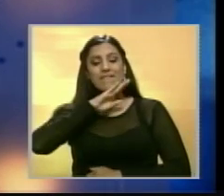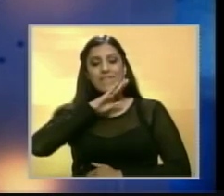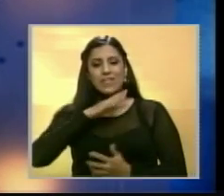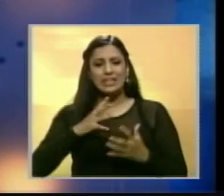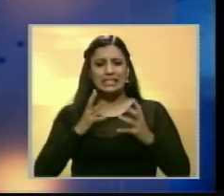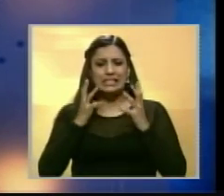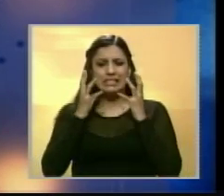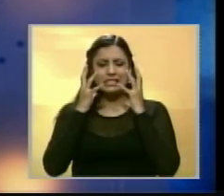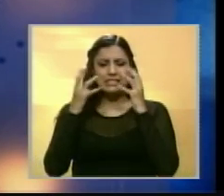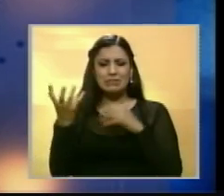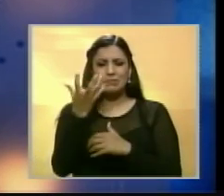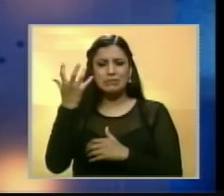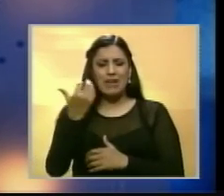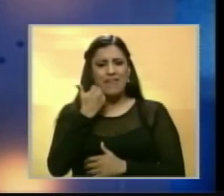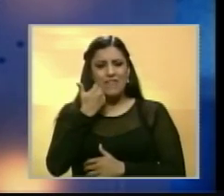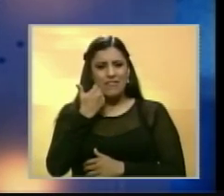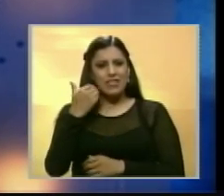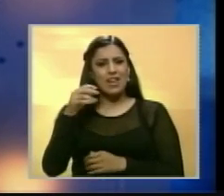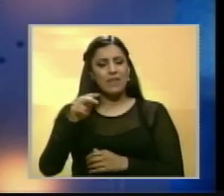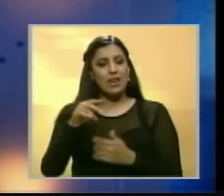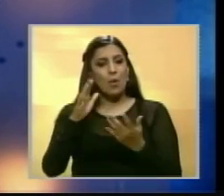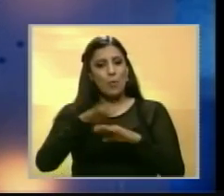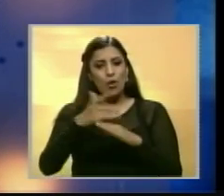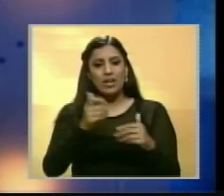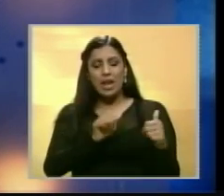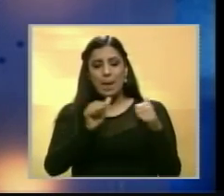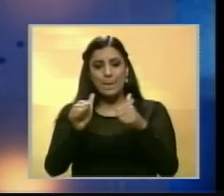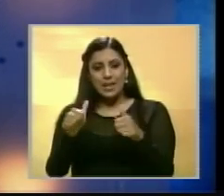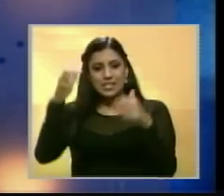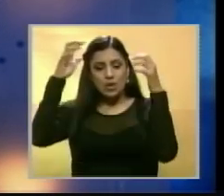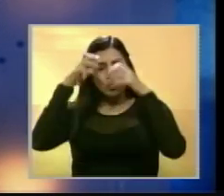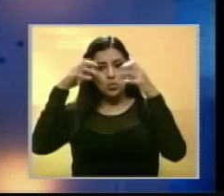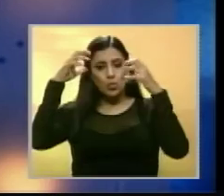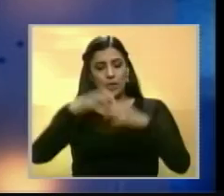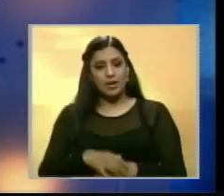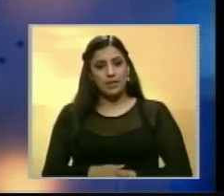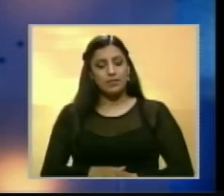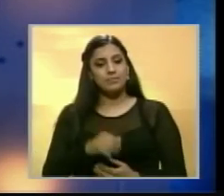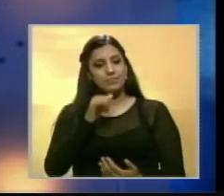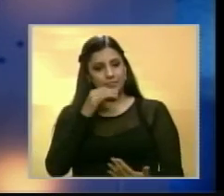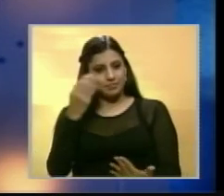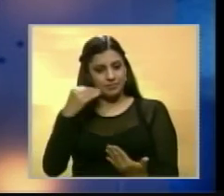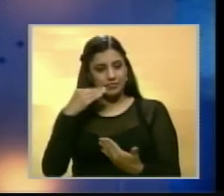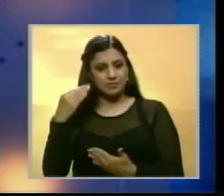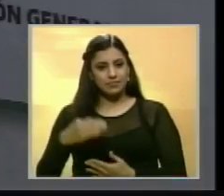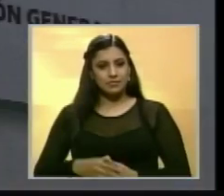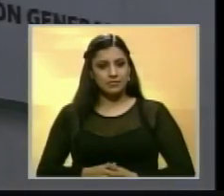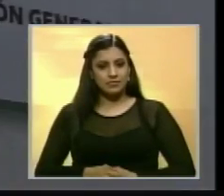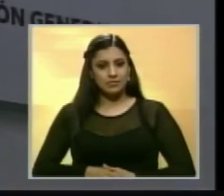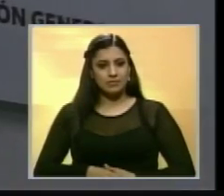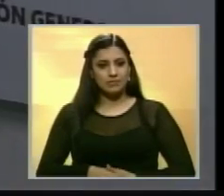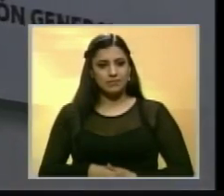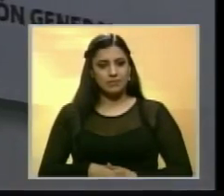en los centros de salud de la zona norte de la entidad desde que inició la temporada de lluvias. Nina Martínez nos amplía.